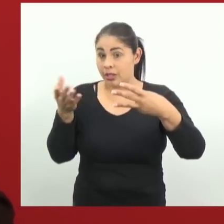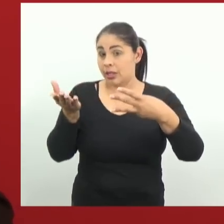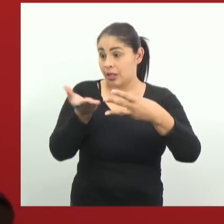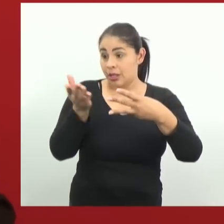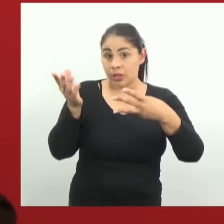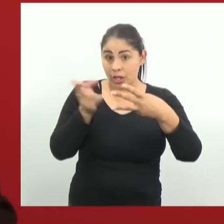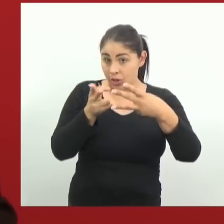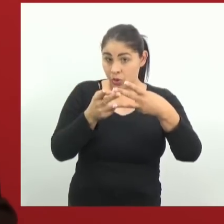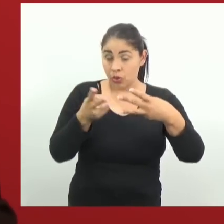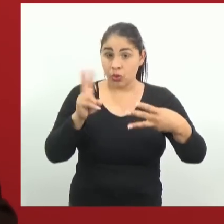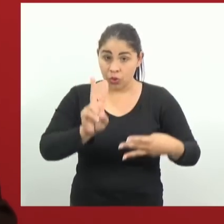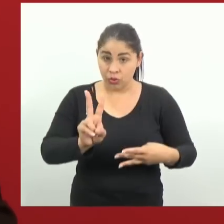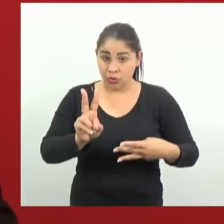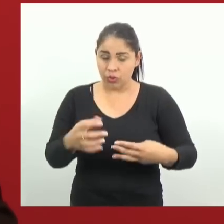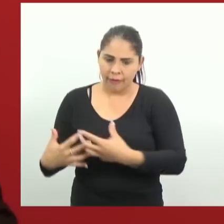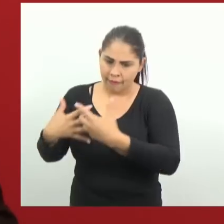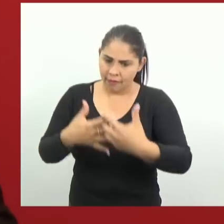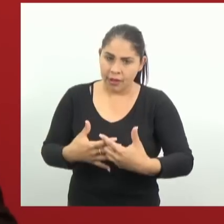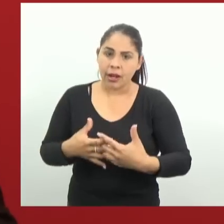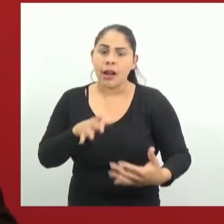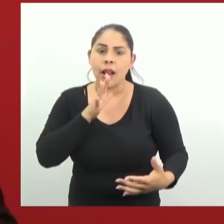que yo pasaría con un avión